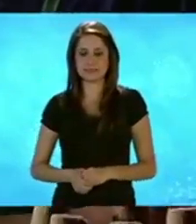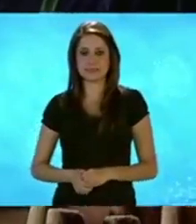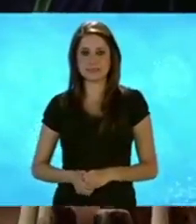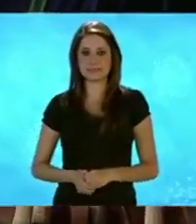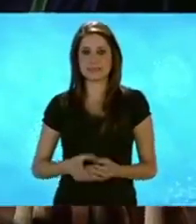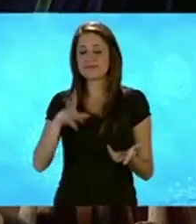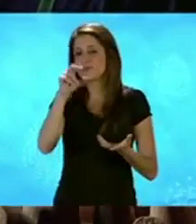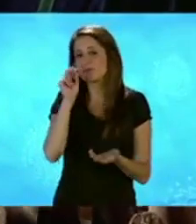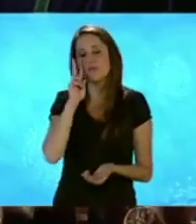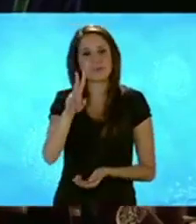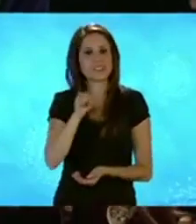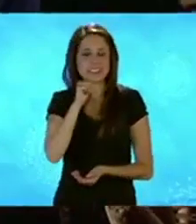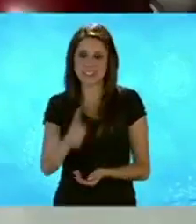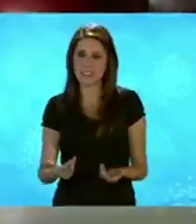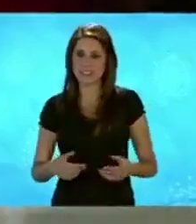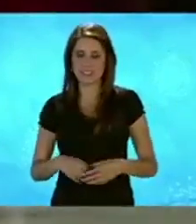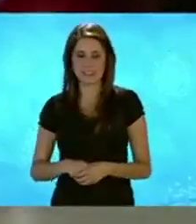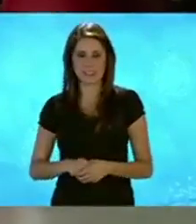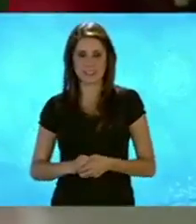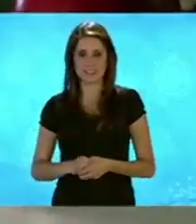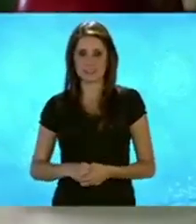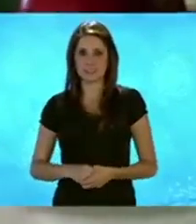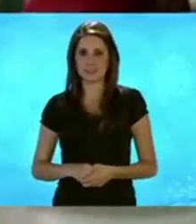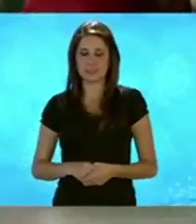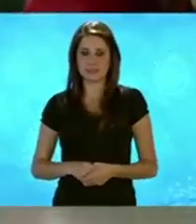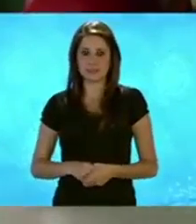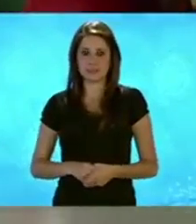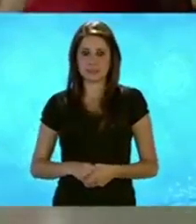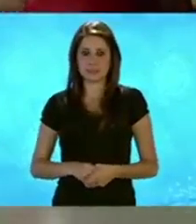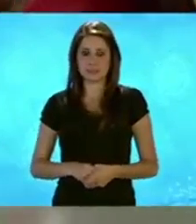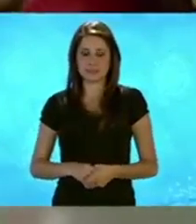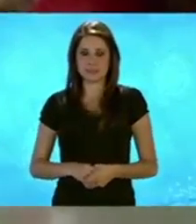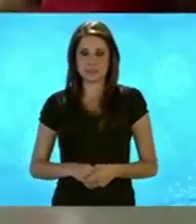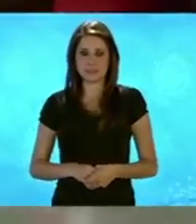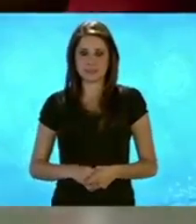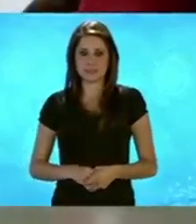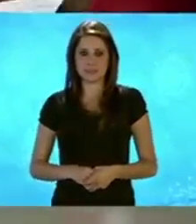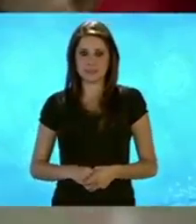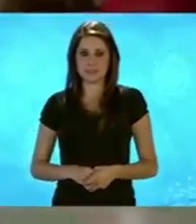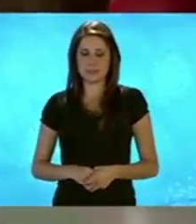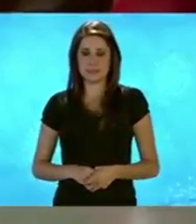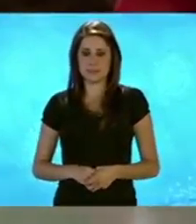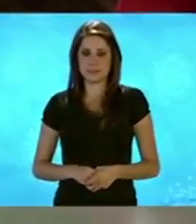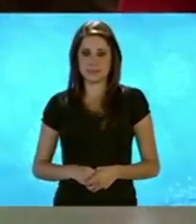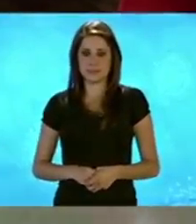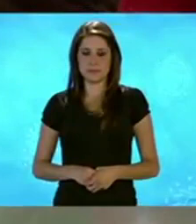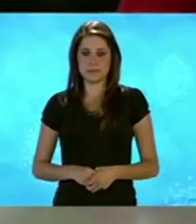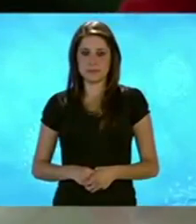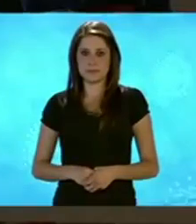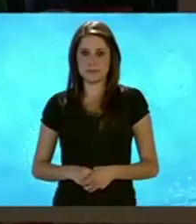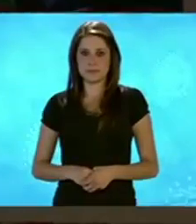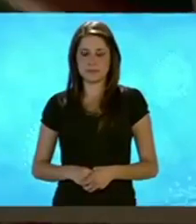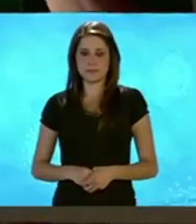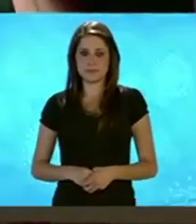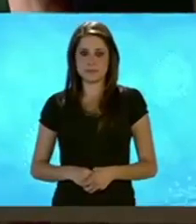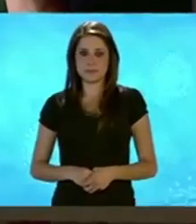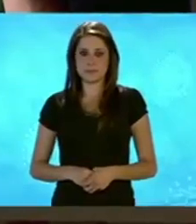No la han visto. A ver, déjame ver. Acá está.